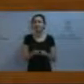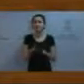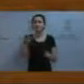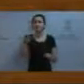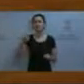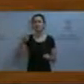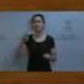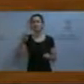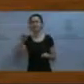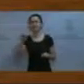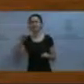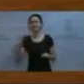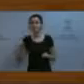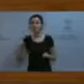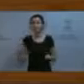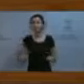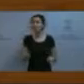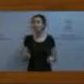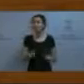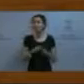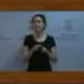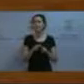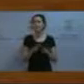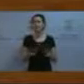es un instrumento del que ustedes llevan